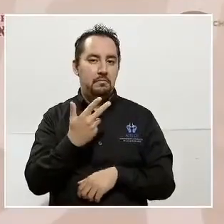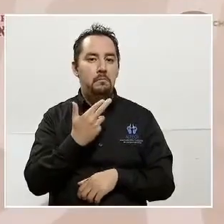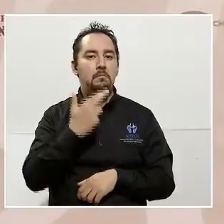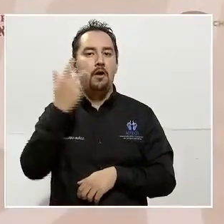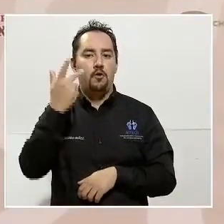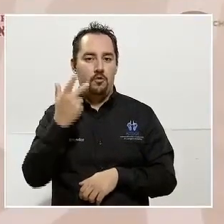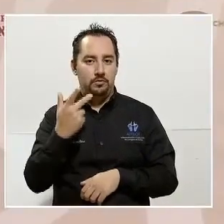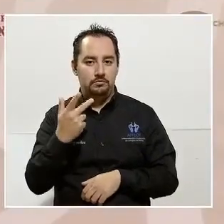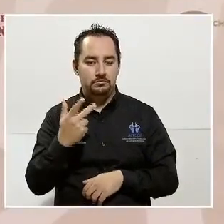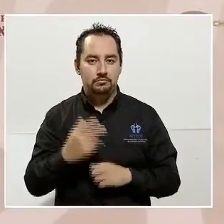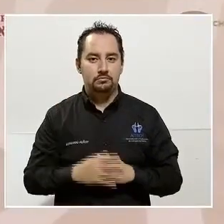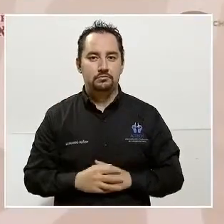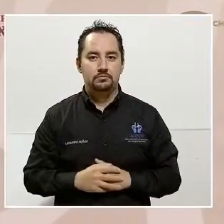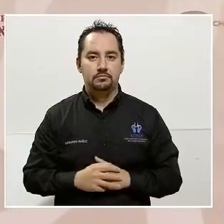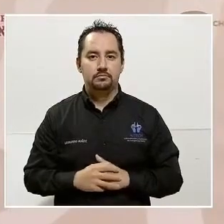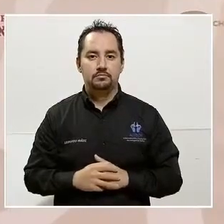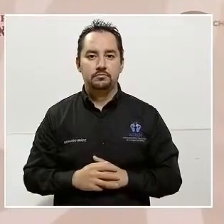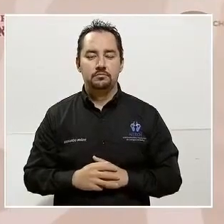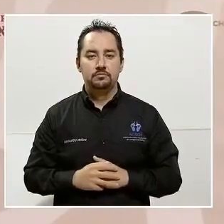porque